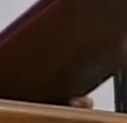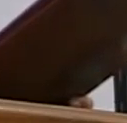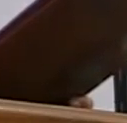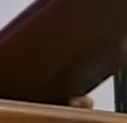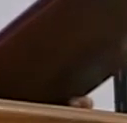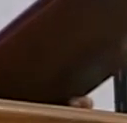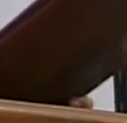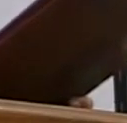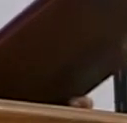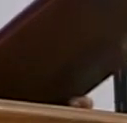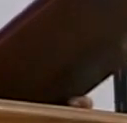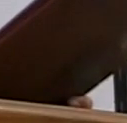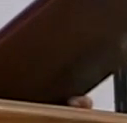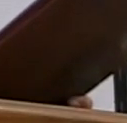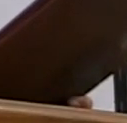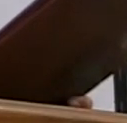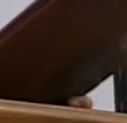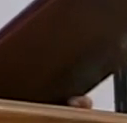parto,